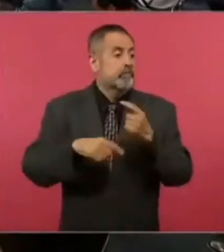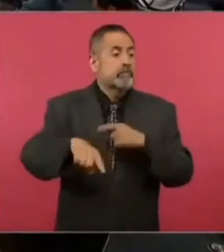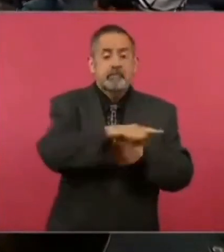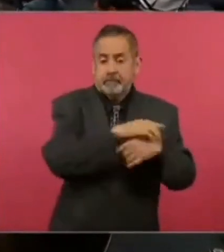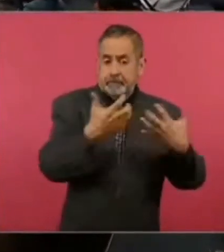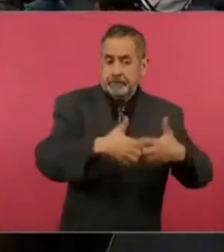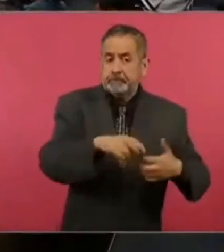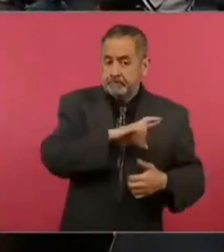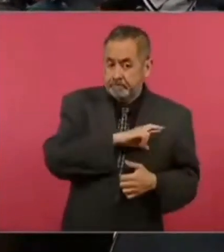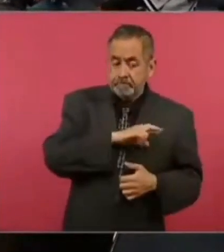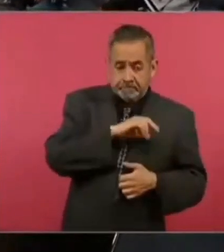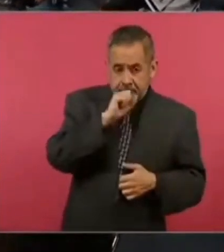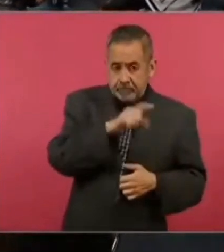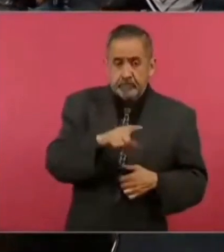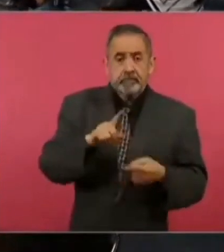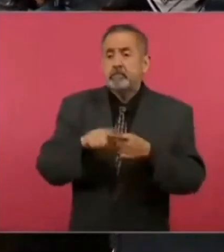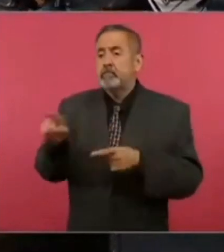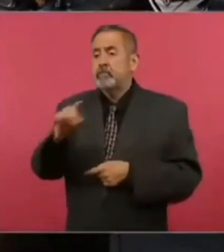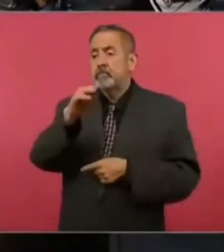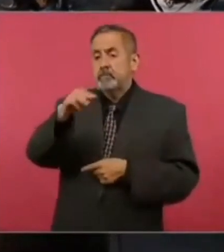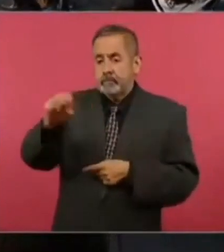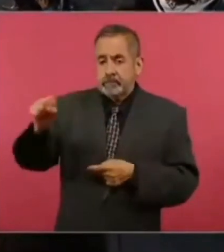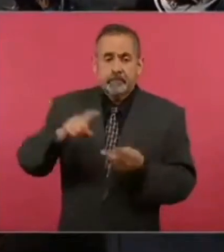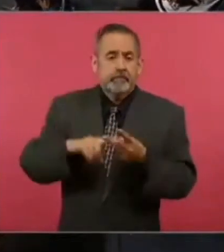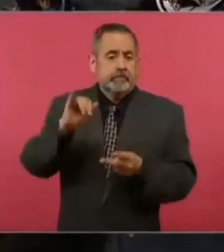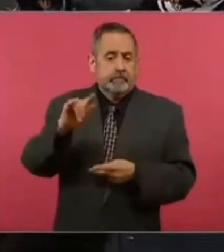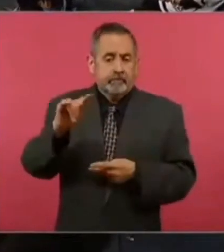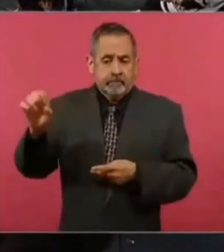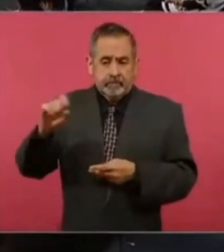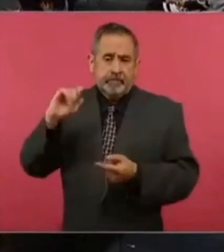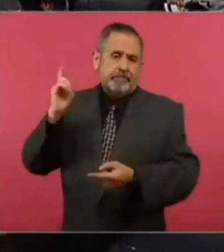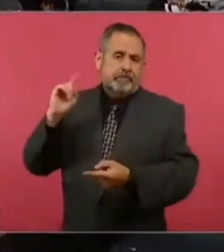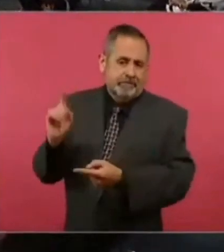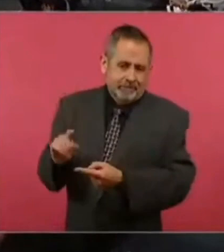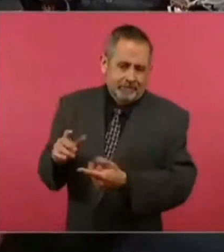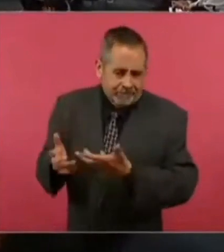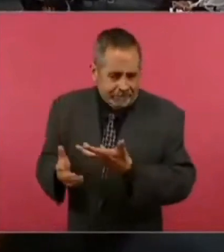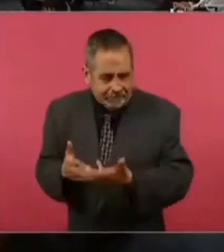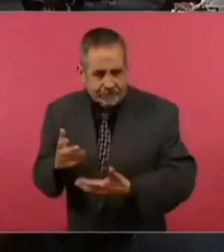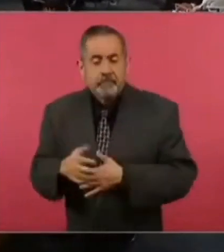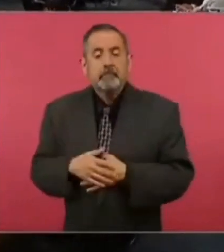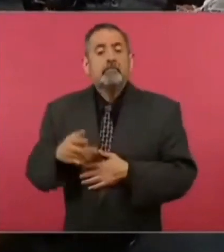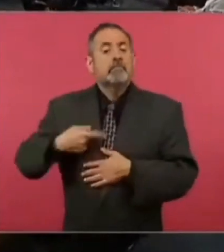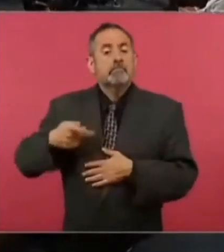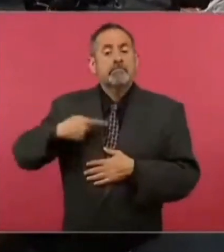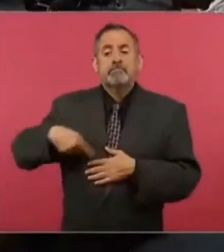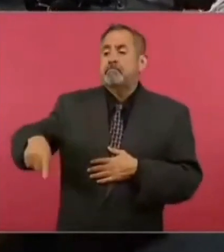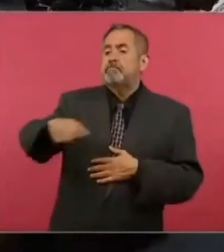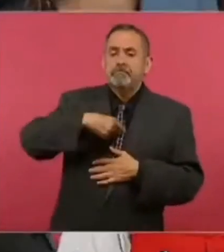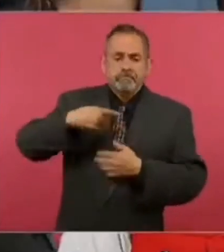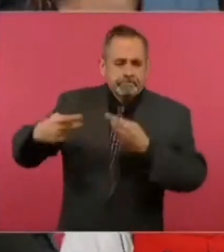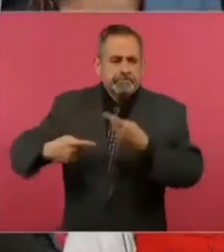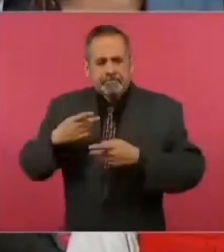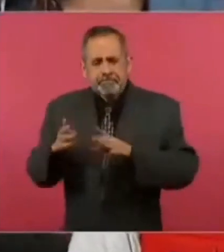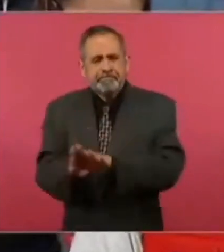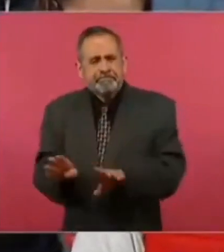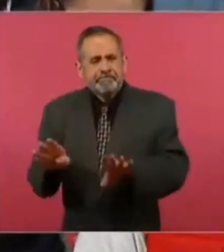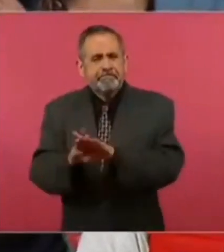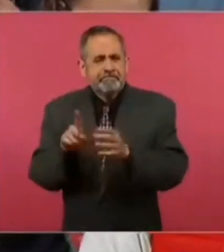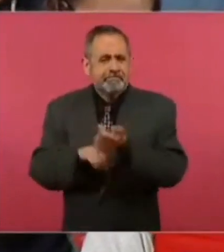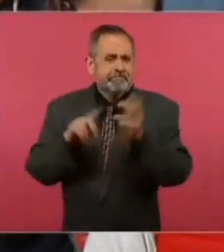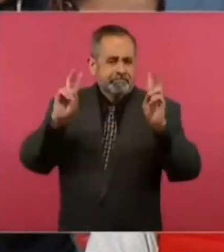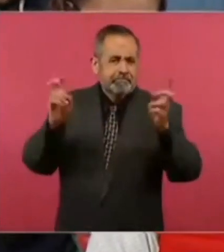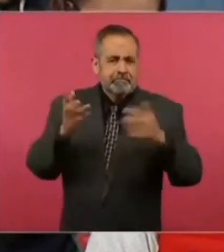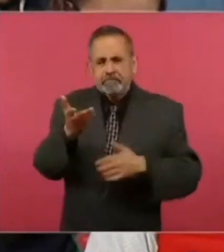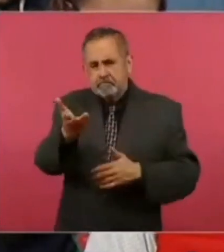también lo que tiene que ver en el IMSS, en el ISSSTE. Y bueno, pues la gente misma no nos ha estado preguntando pues estos